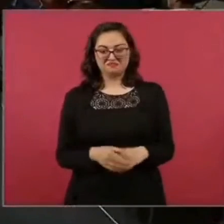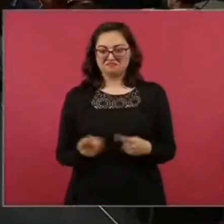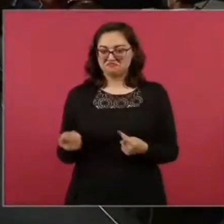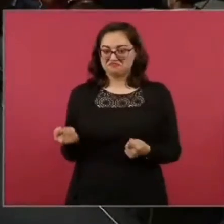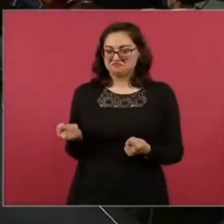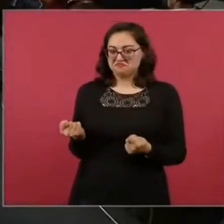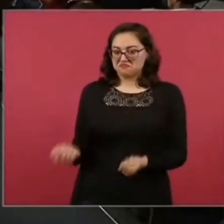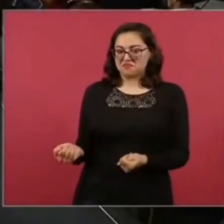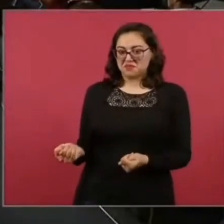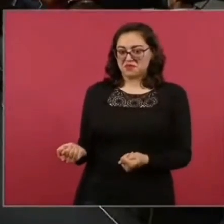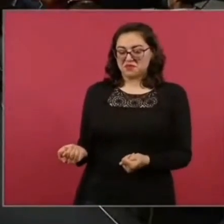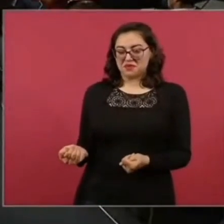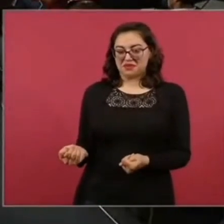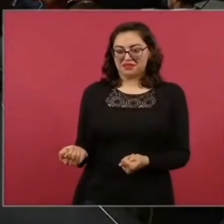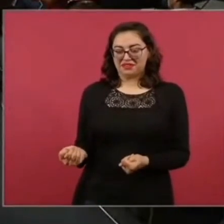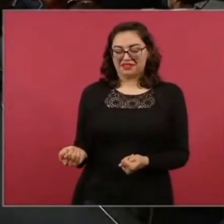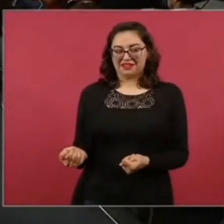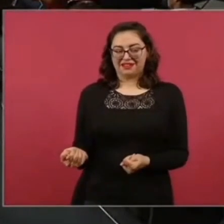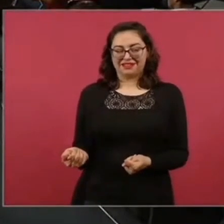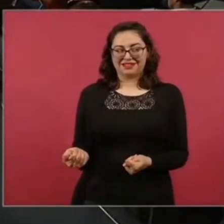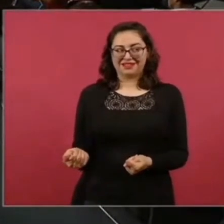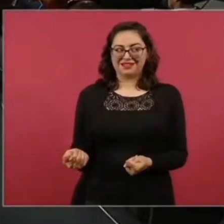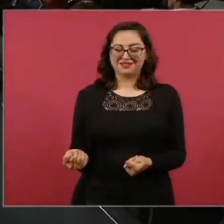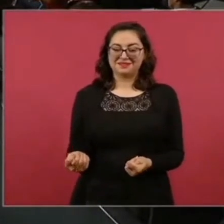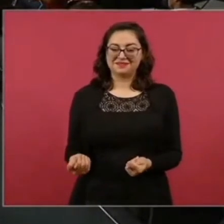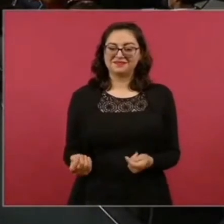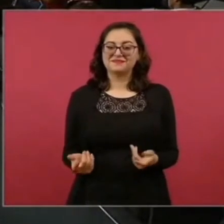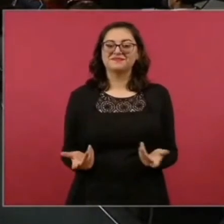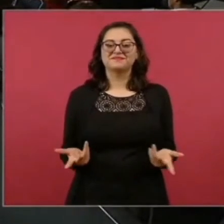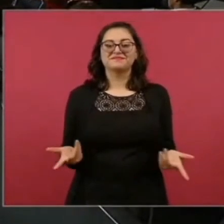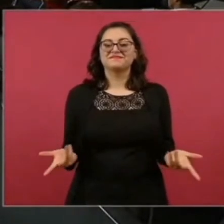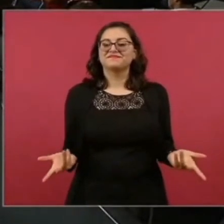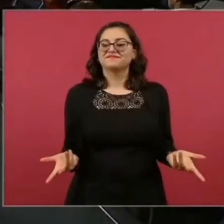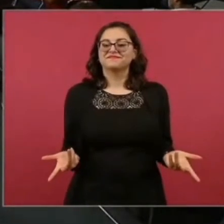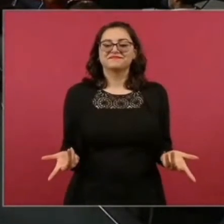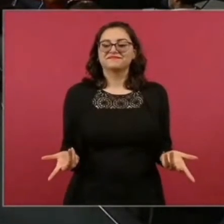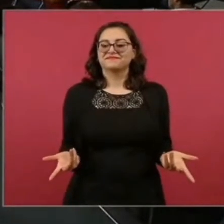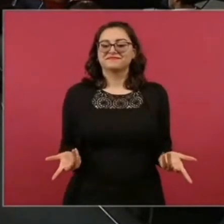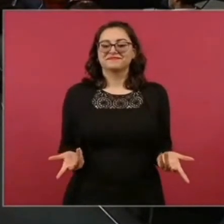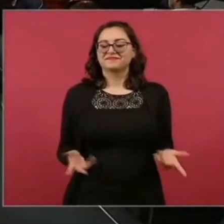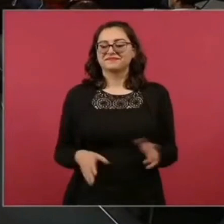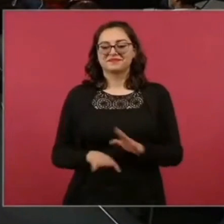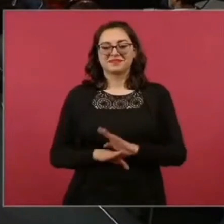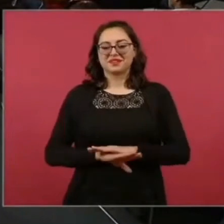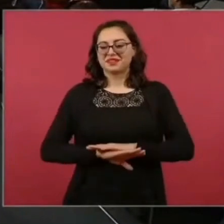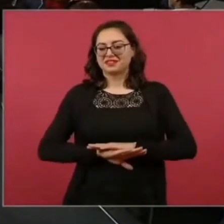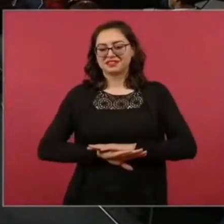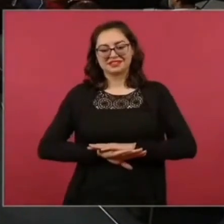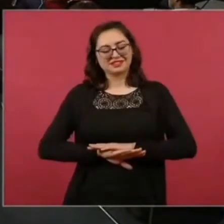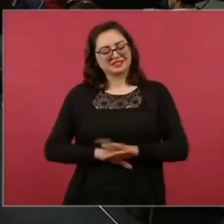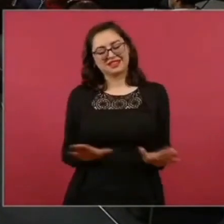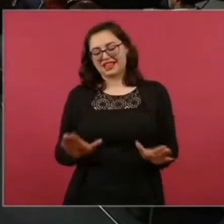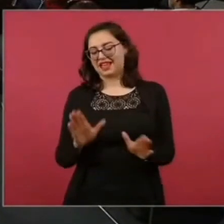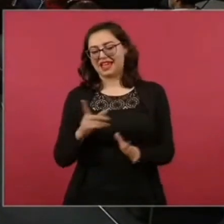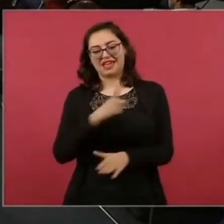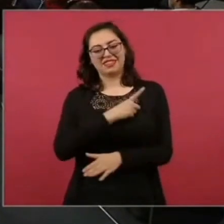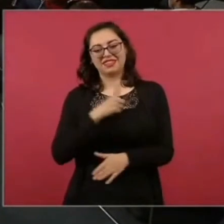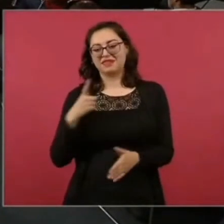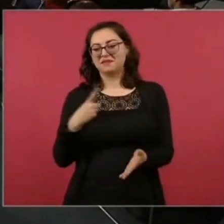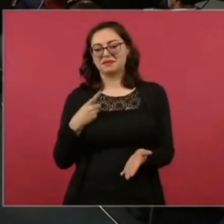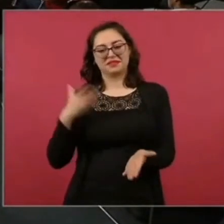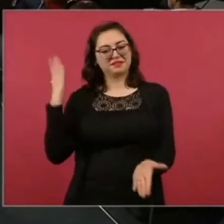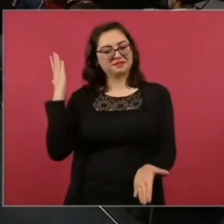Entonces, eso ya se terminó. No hay,